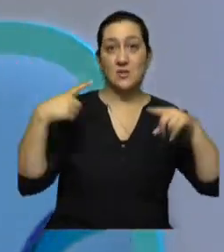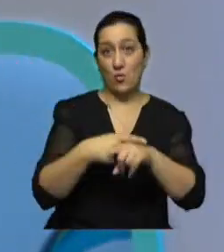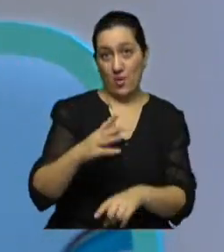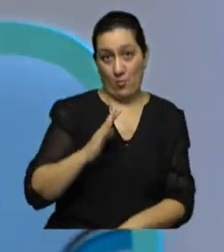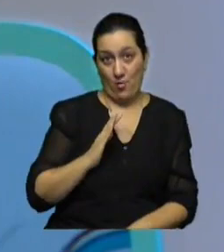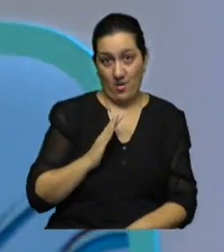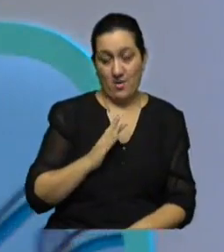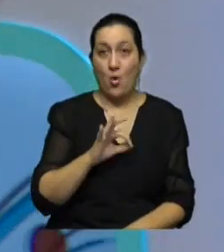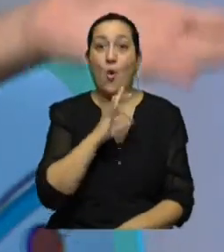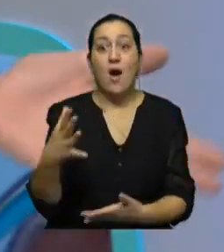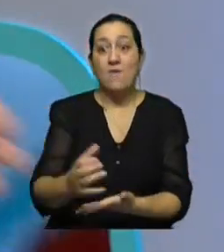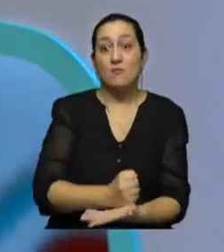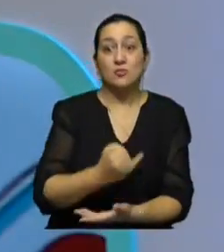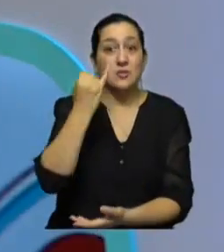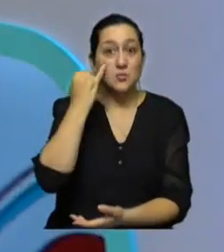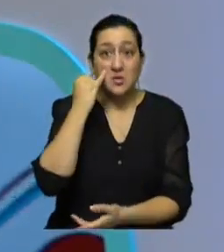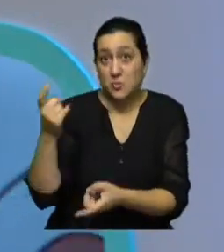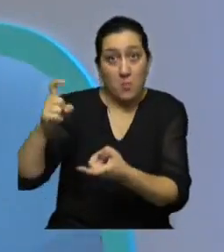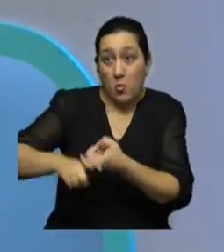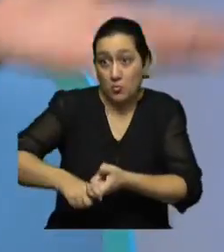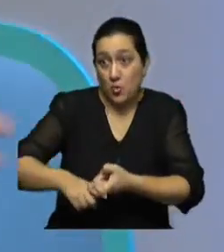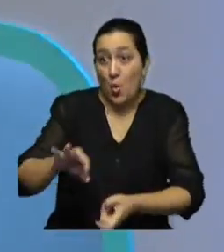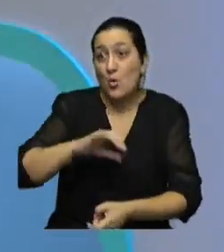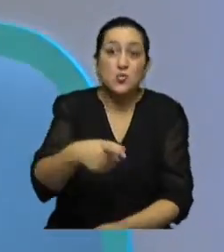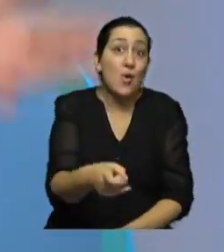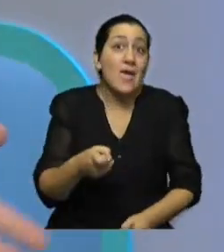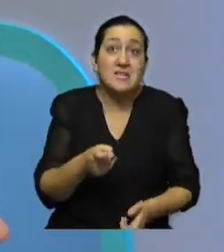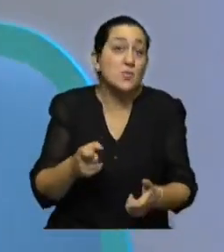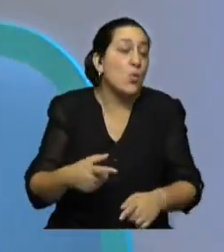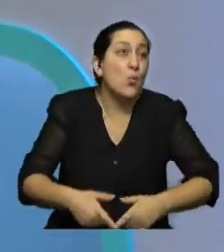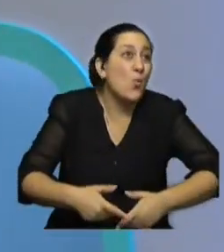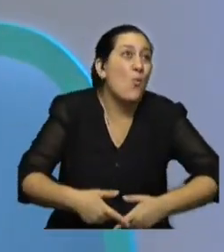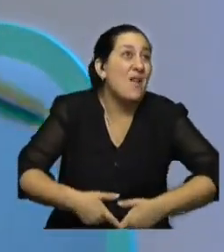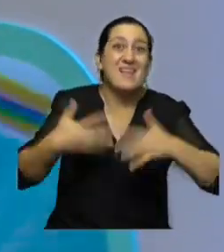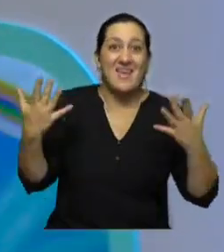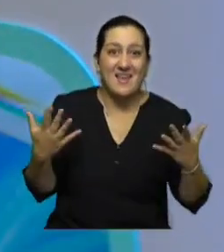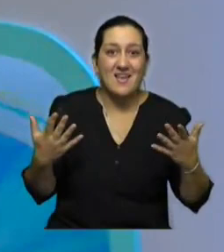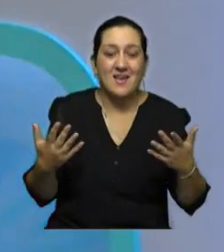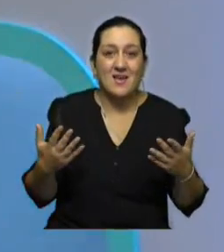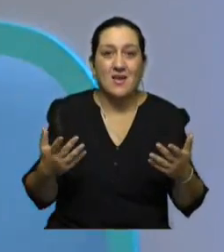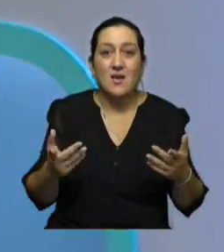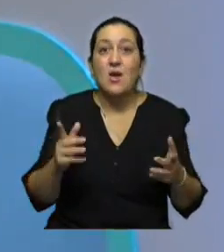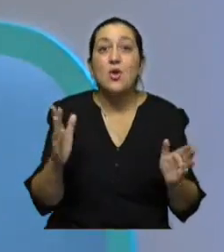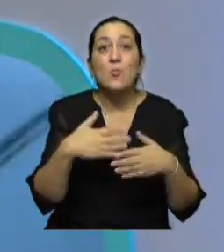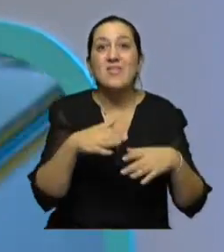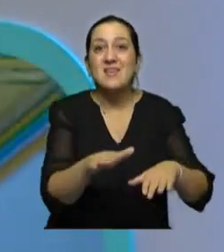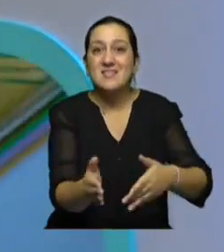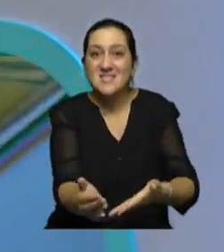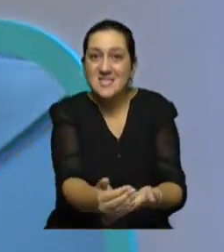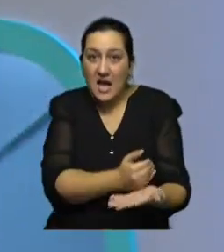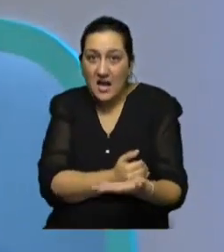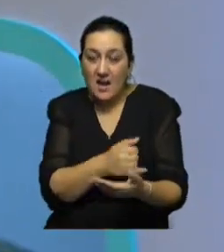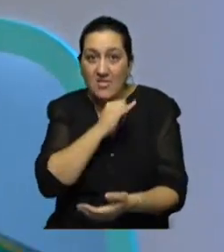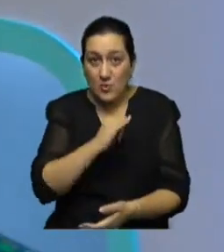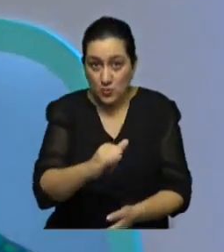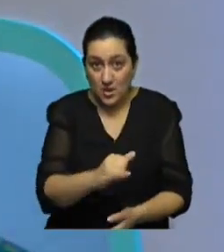ejemplo, de abuso sexual de su marido, lo que quiera, o su expareja, o de quien sea, no puede retirar la denuncia. Es así, no puede. Porque retirar. Es